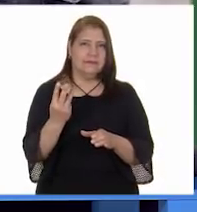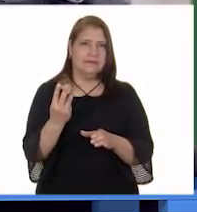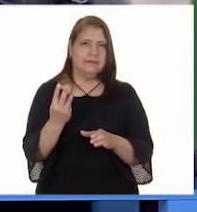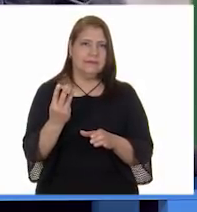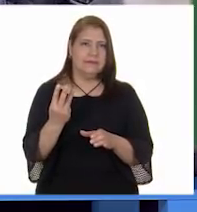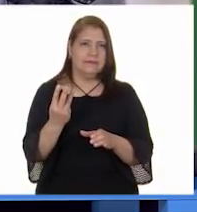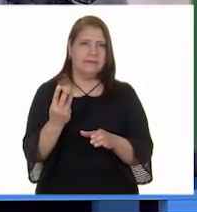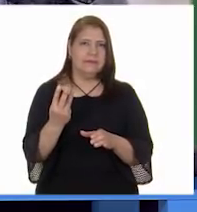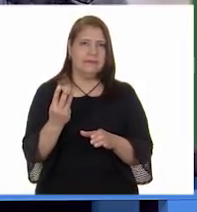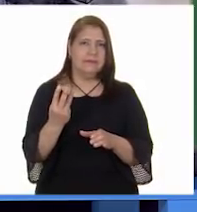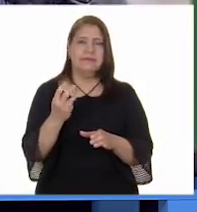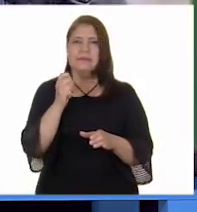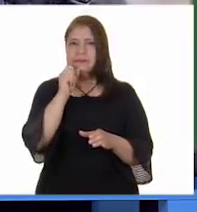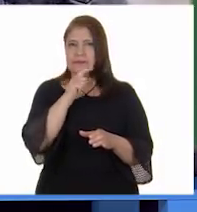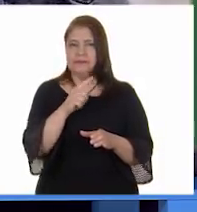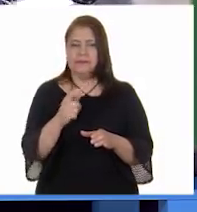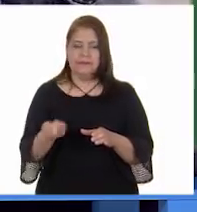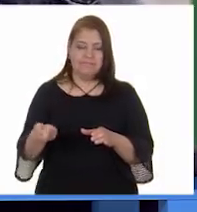Tres... Y...